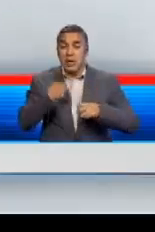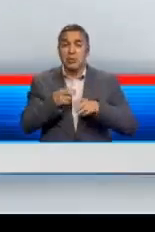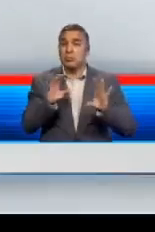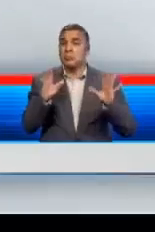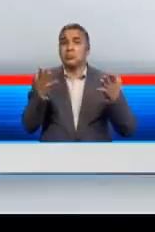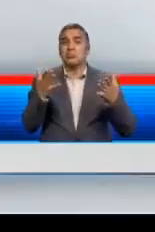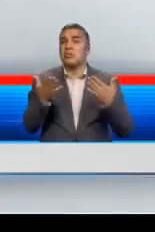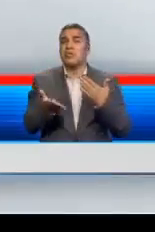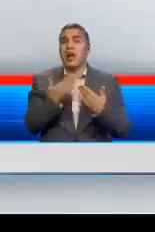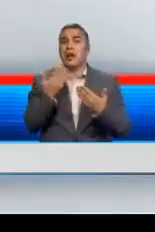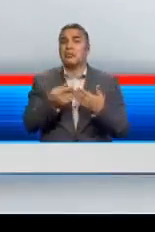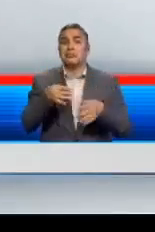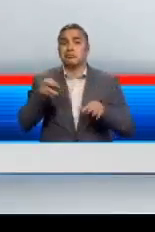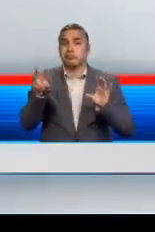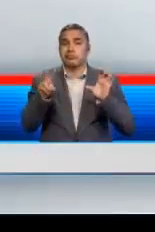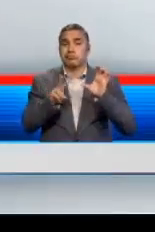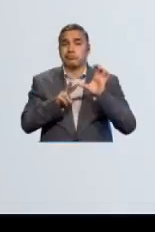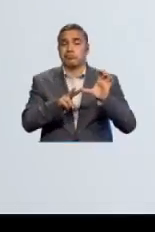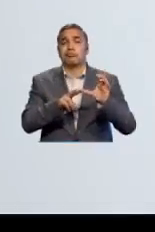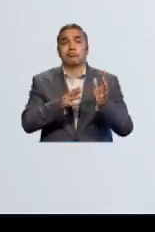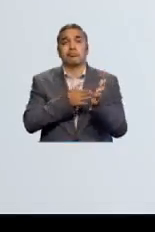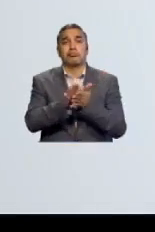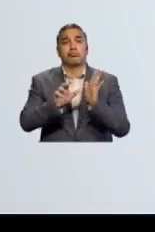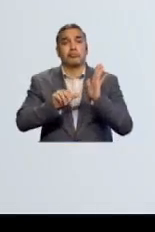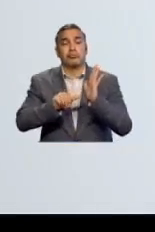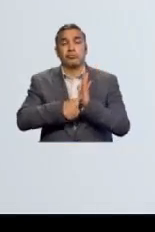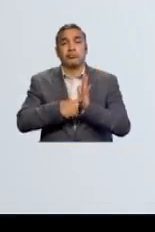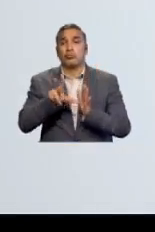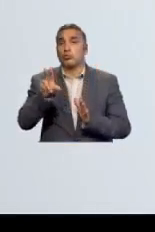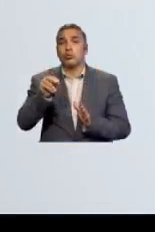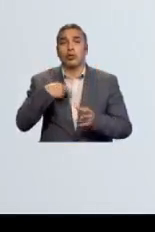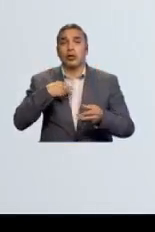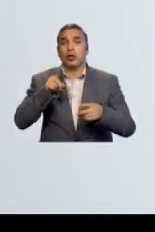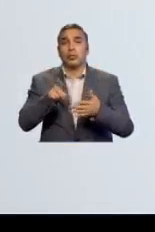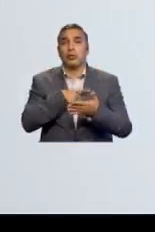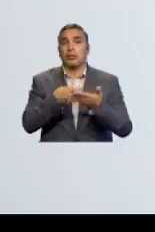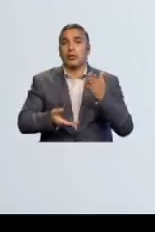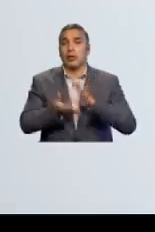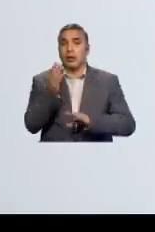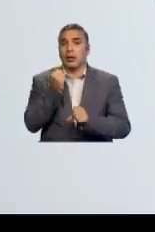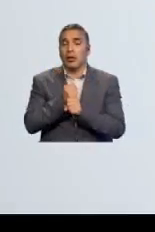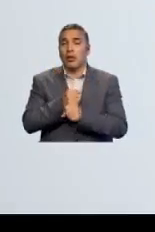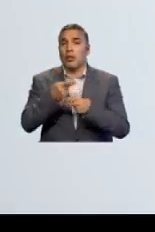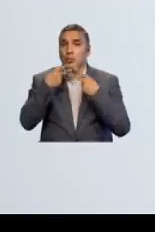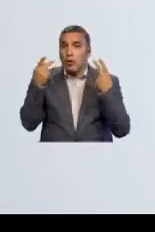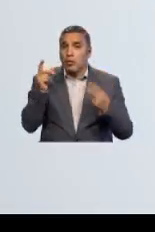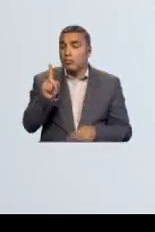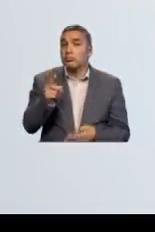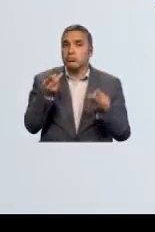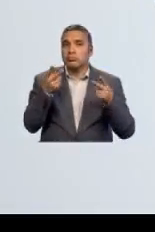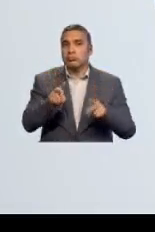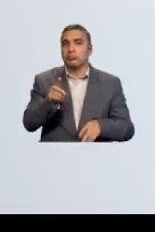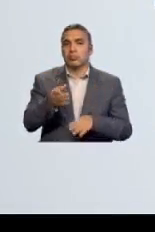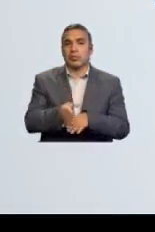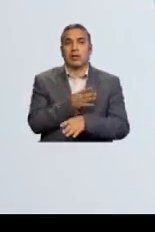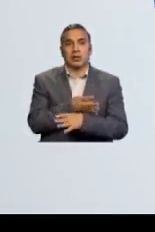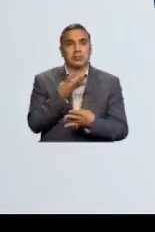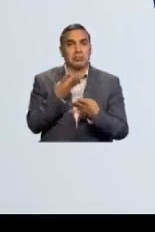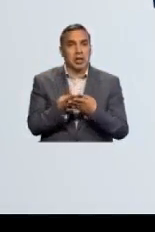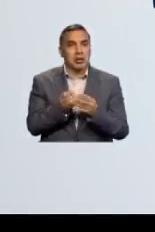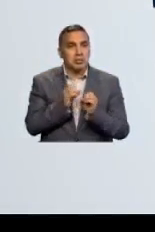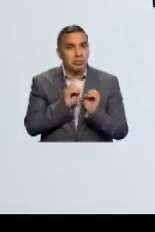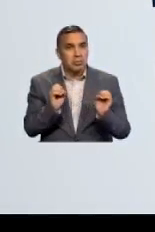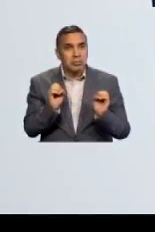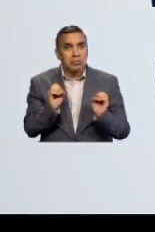ingreso, como presentar su hoja de vida, copia de cédula y que no estén prohibidos de ejercer un cargo público. Incluso los antecedentes penales